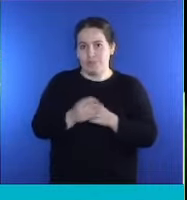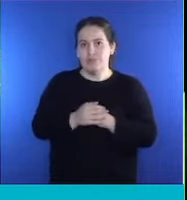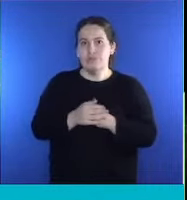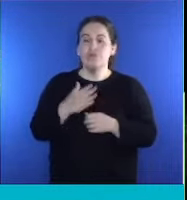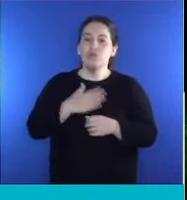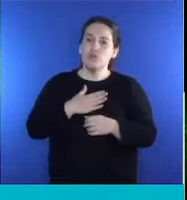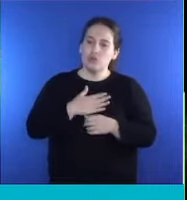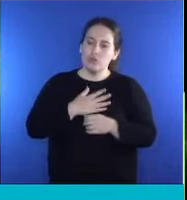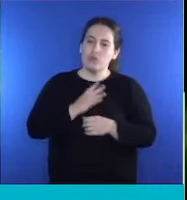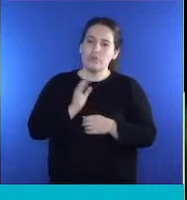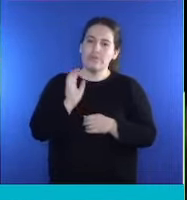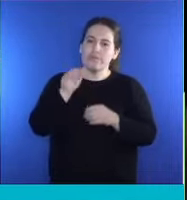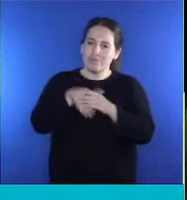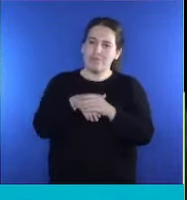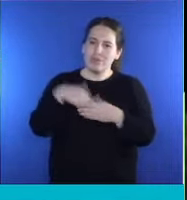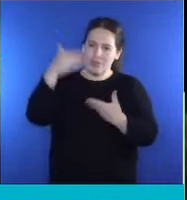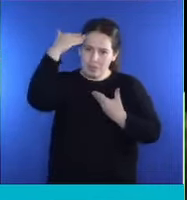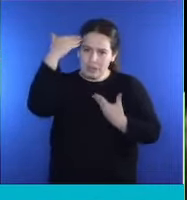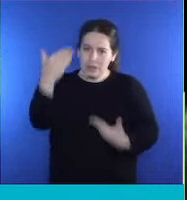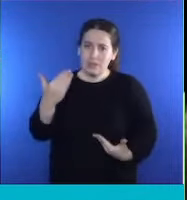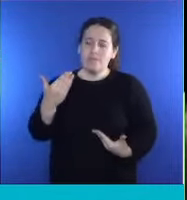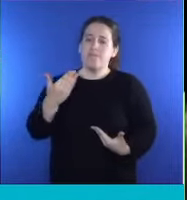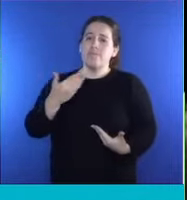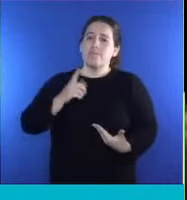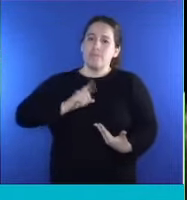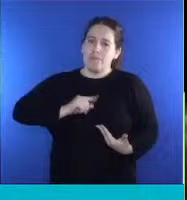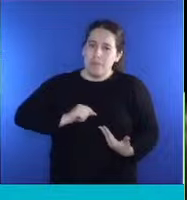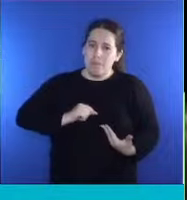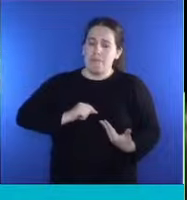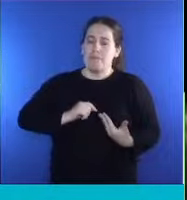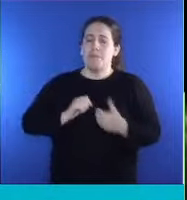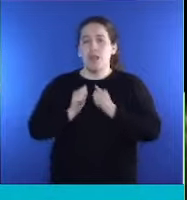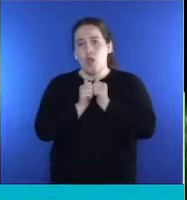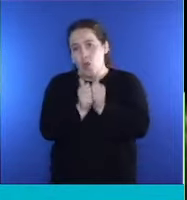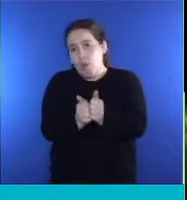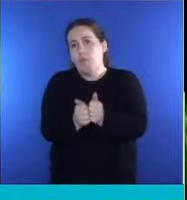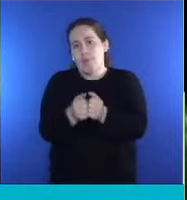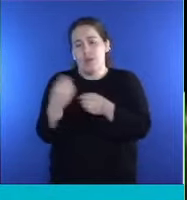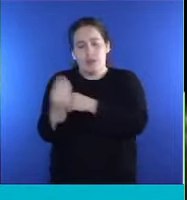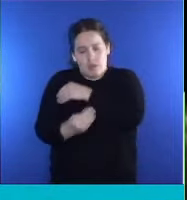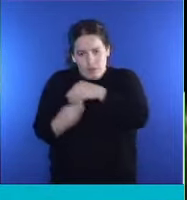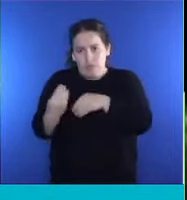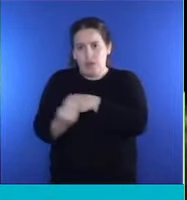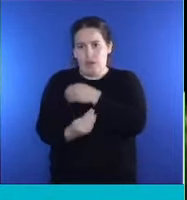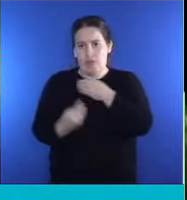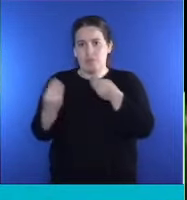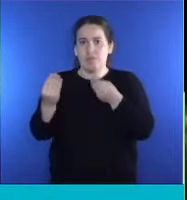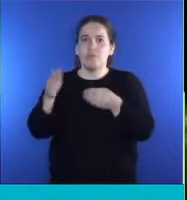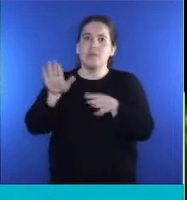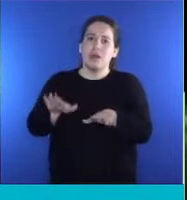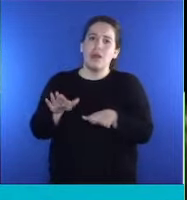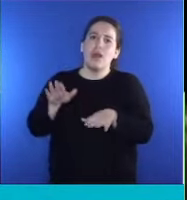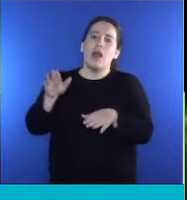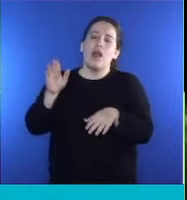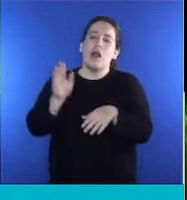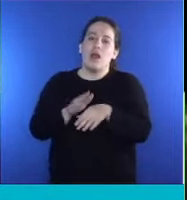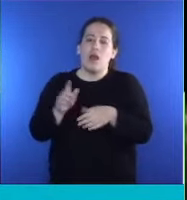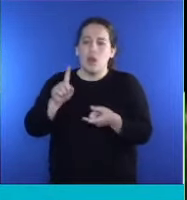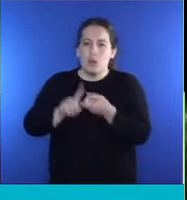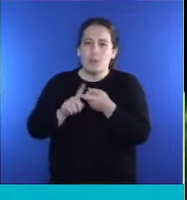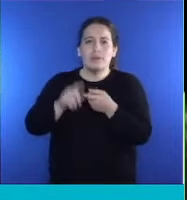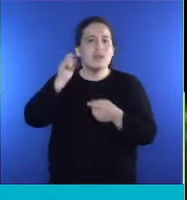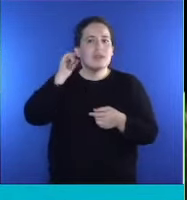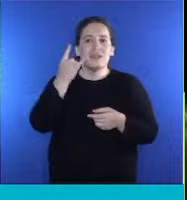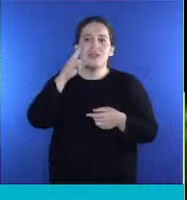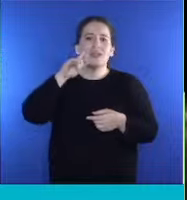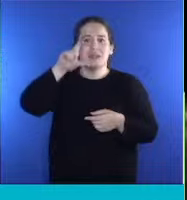sumo a este homenaje a este pesar acompañando a la familia a su compañera Guillermina sus hijos